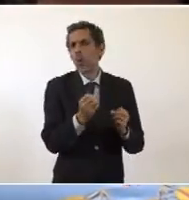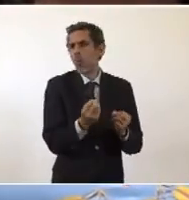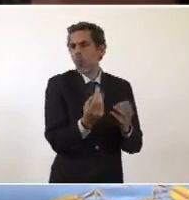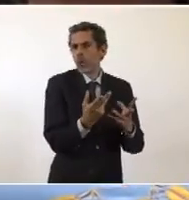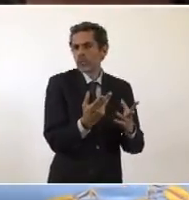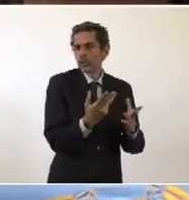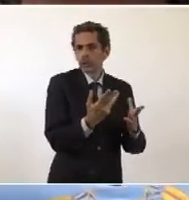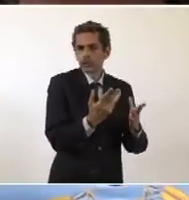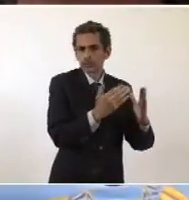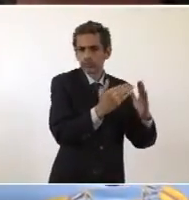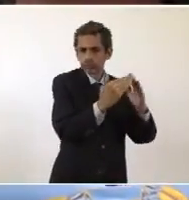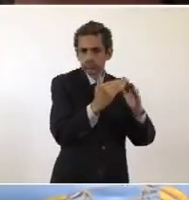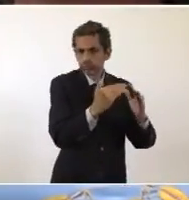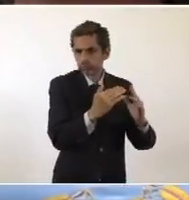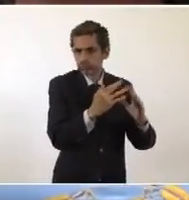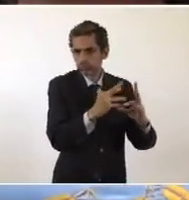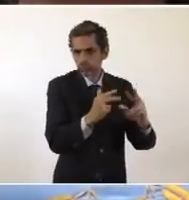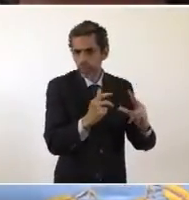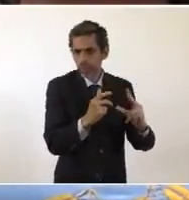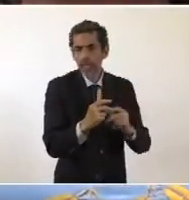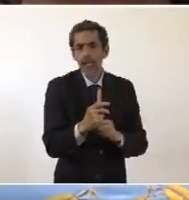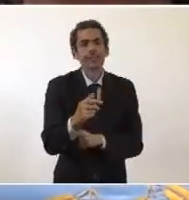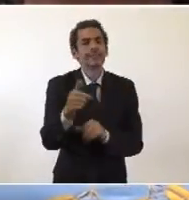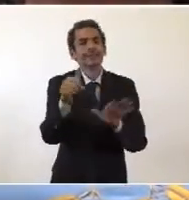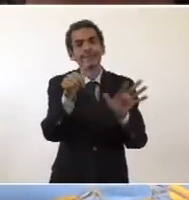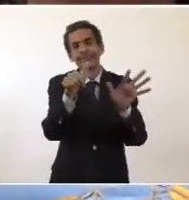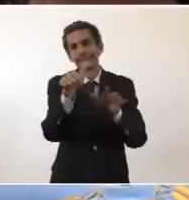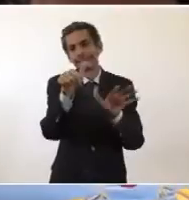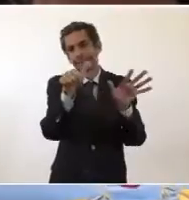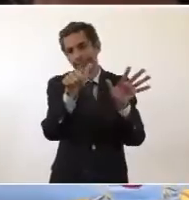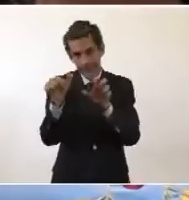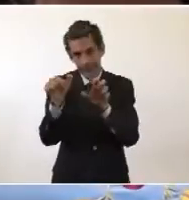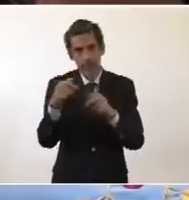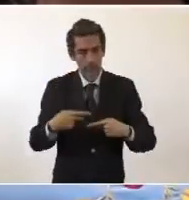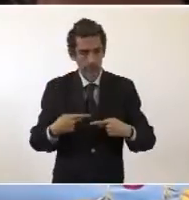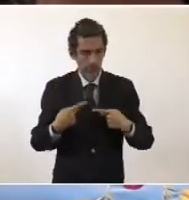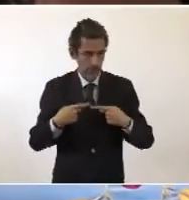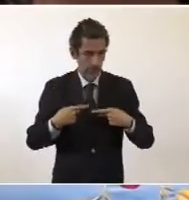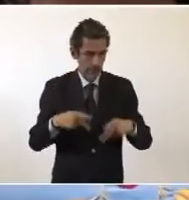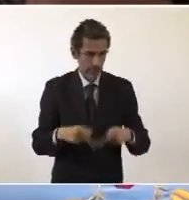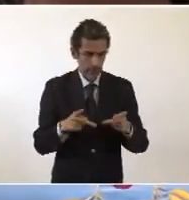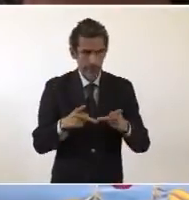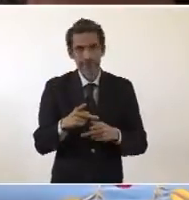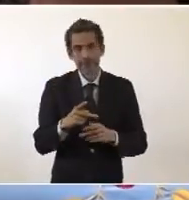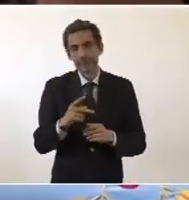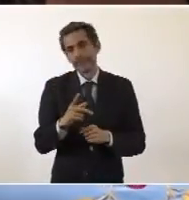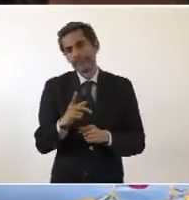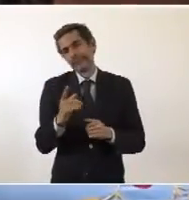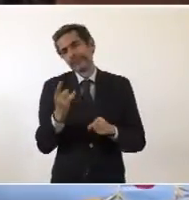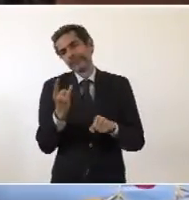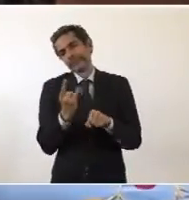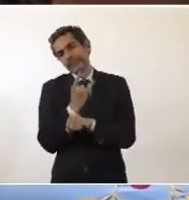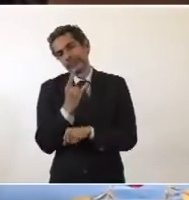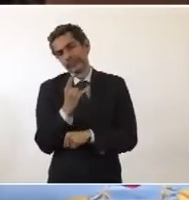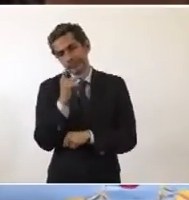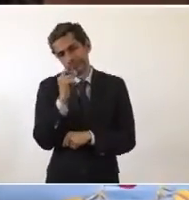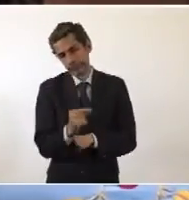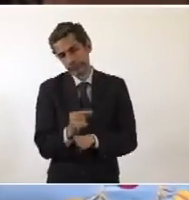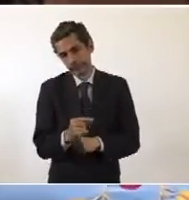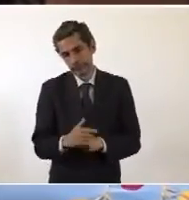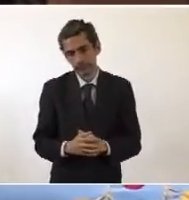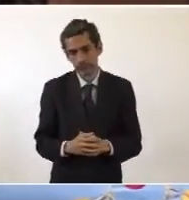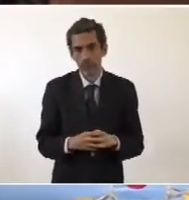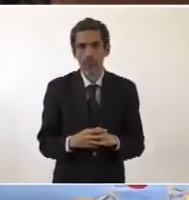afectados, vendedores? Son alrededor de 600 locatarios los que resultaron afectados. ¿Pero qué apoyo les van a